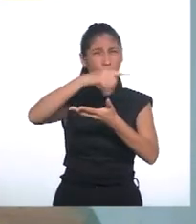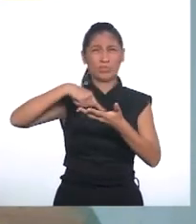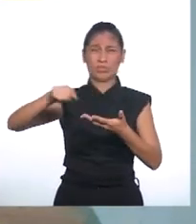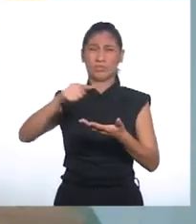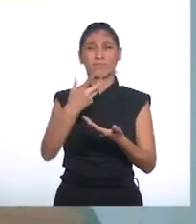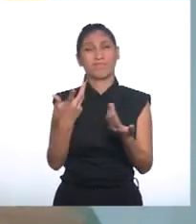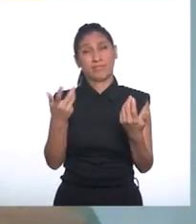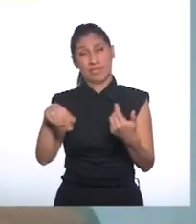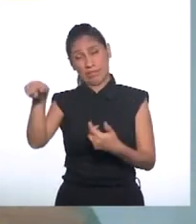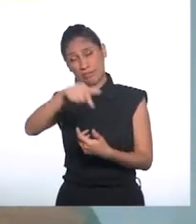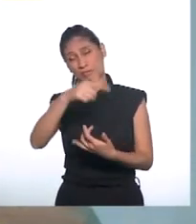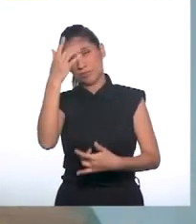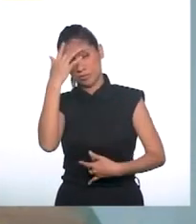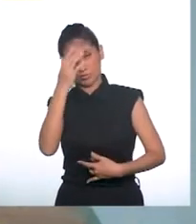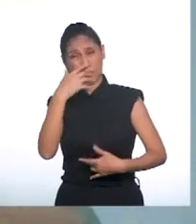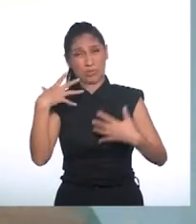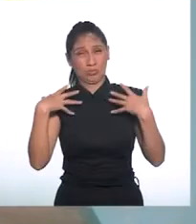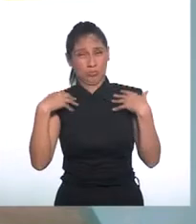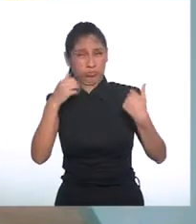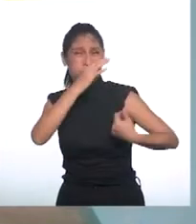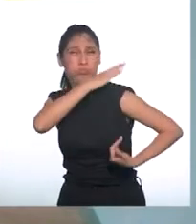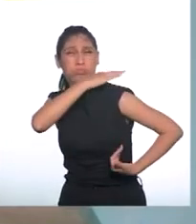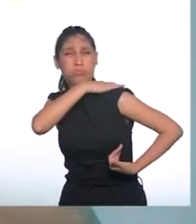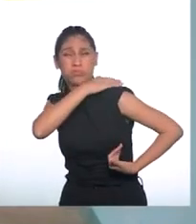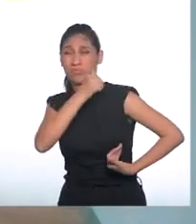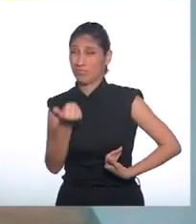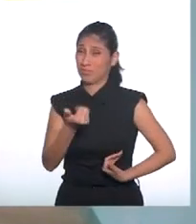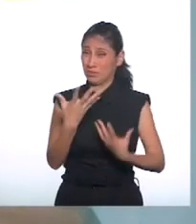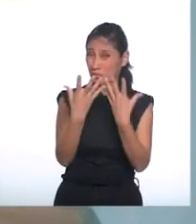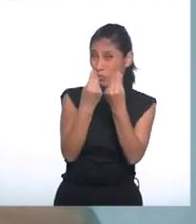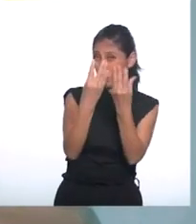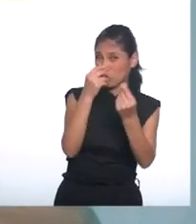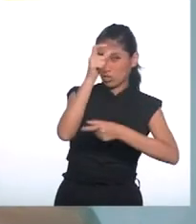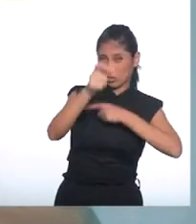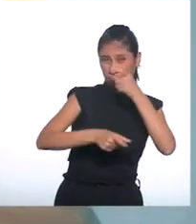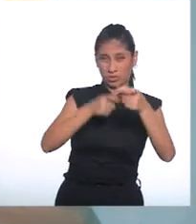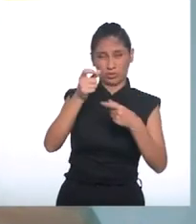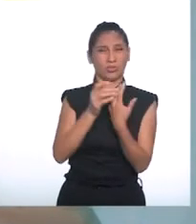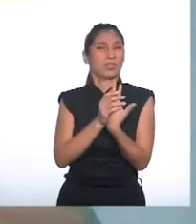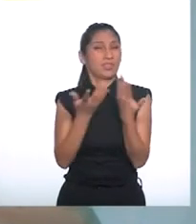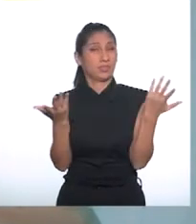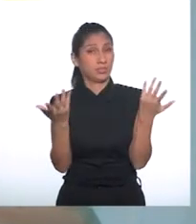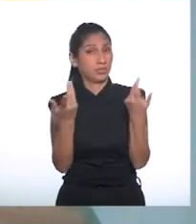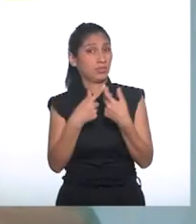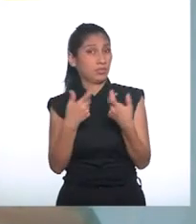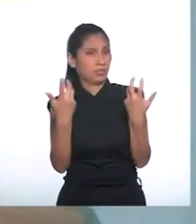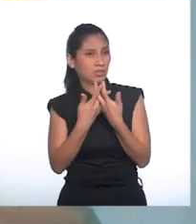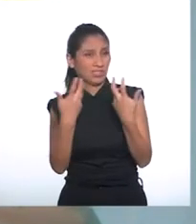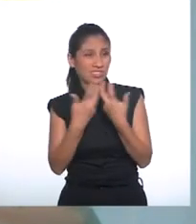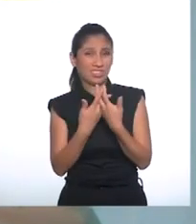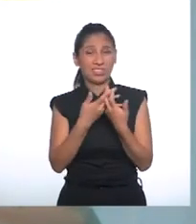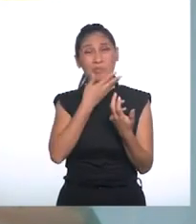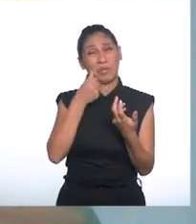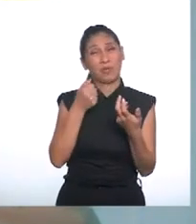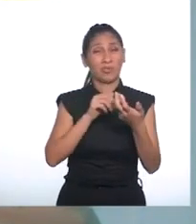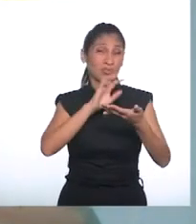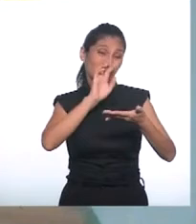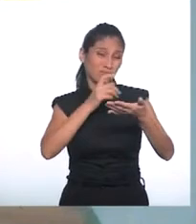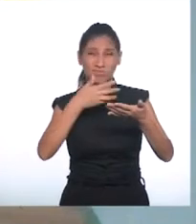problemas pulmonares. ¡Es un montón! Creo que para hacer operaciones así podría ser muy útil una